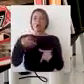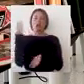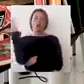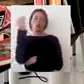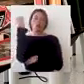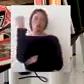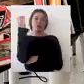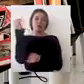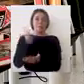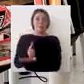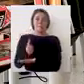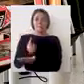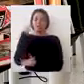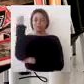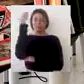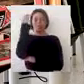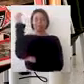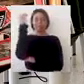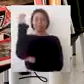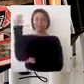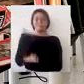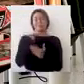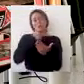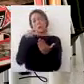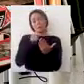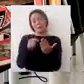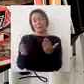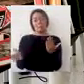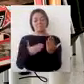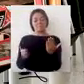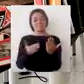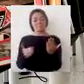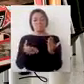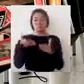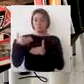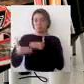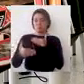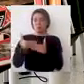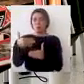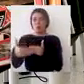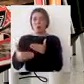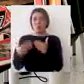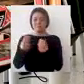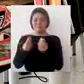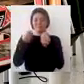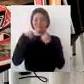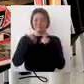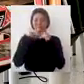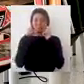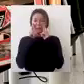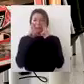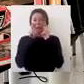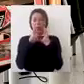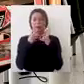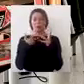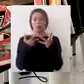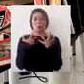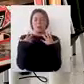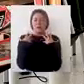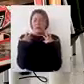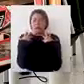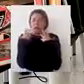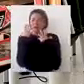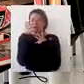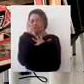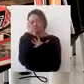que nos habla sobre su proceso y su tránsito para reconocer un proceso de depresión y de ansiedad que